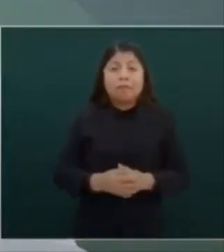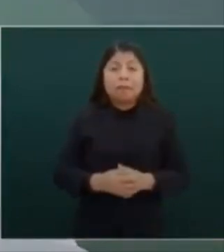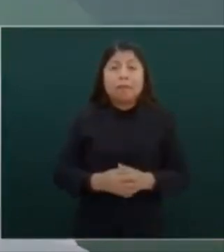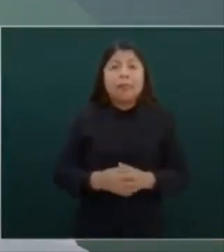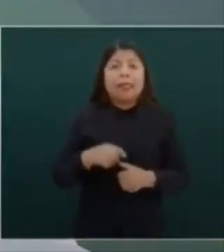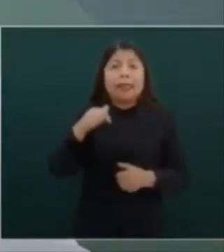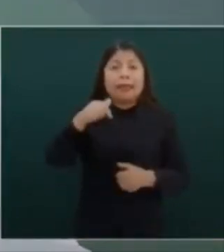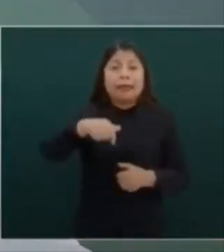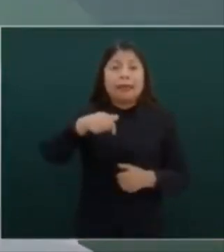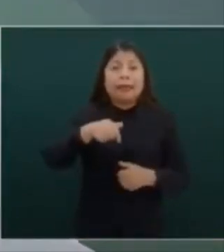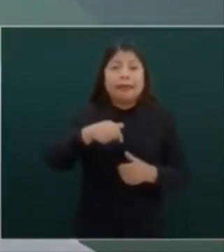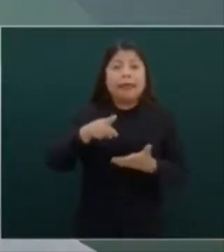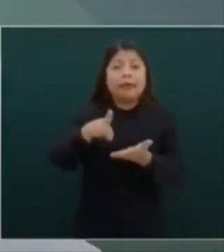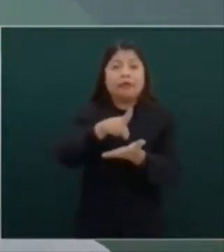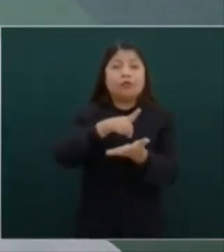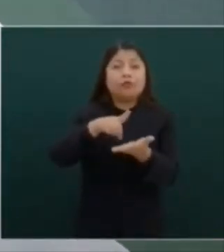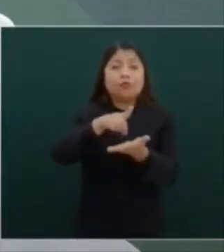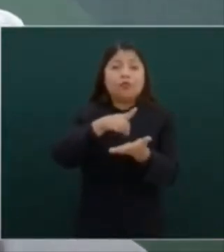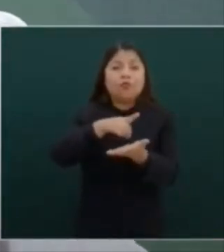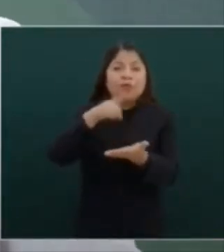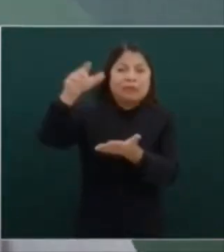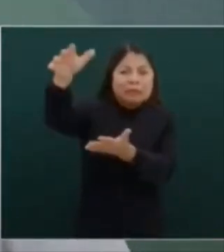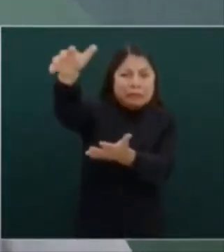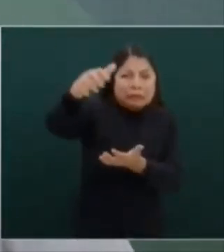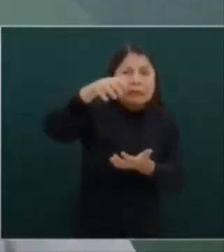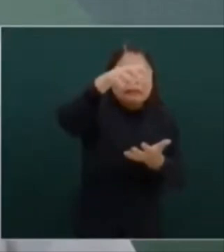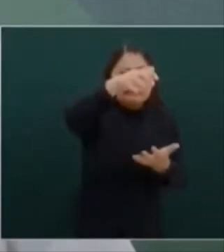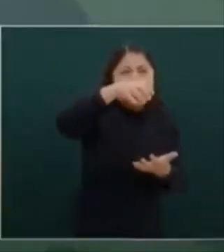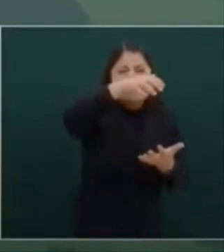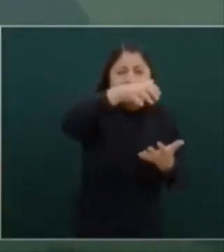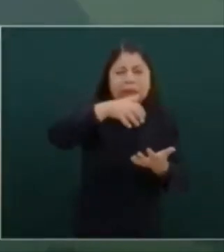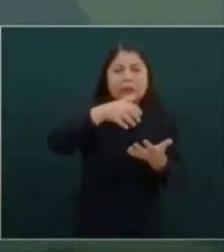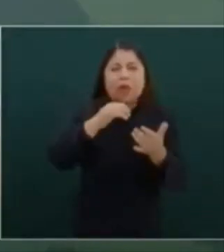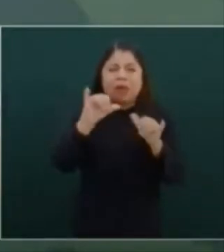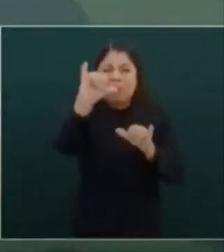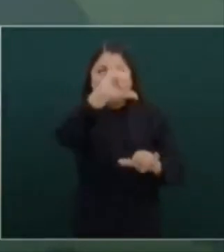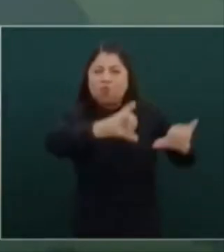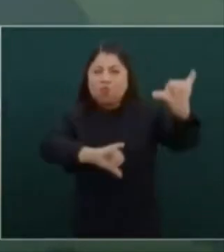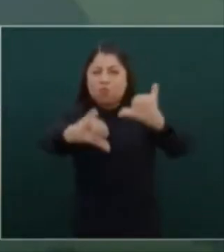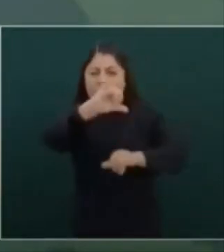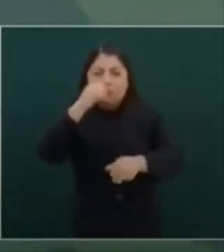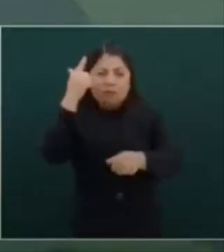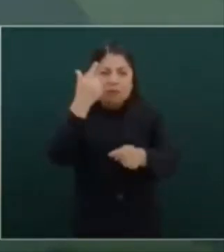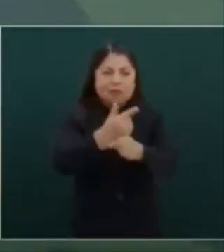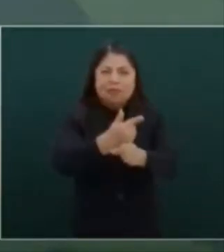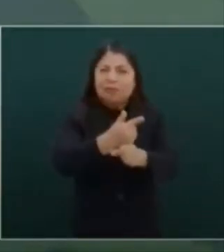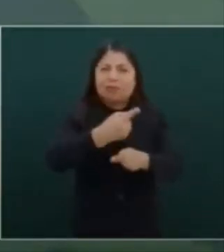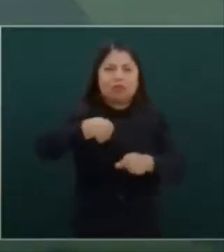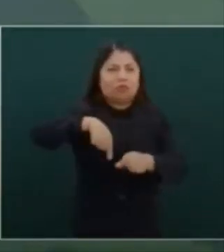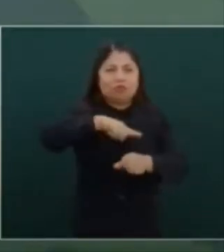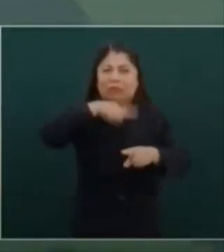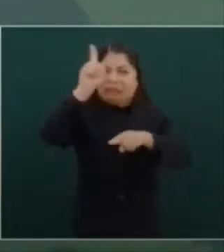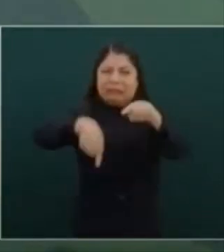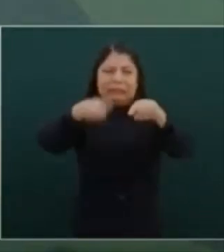decomisada, por el número de laboratorios destruidos, por las detenciones,